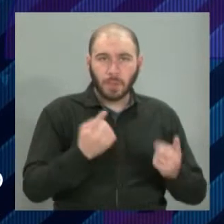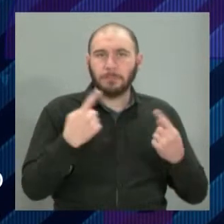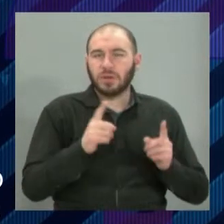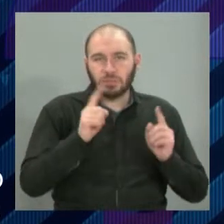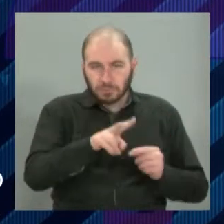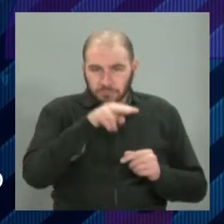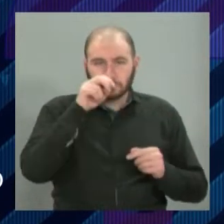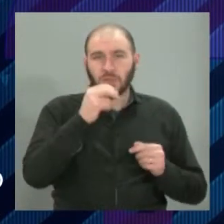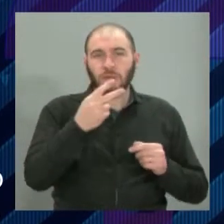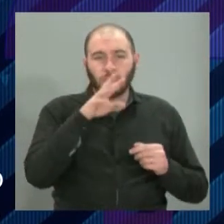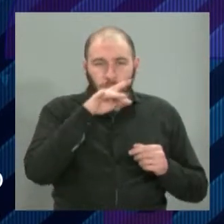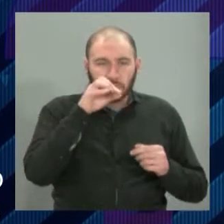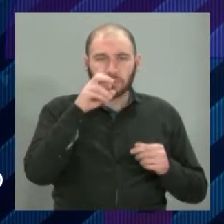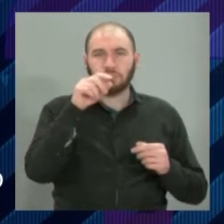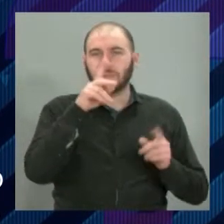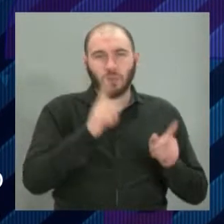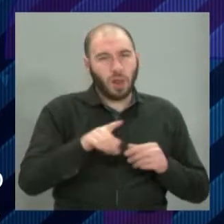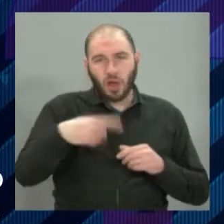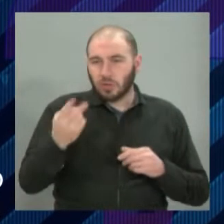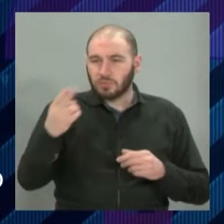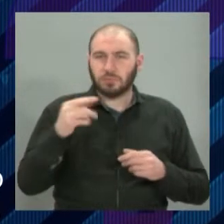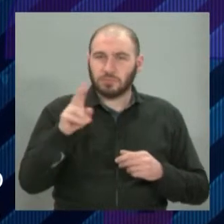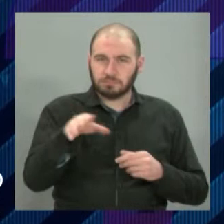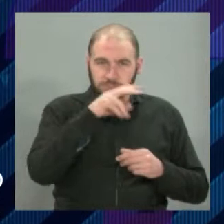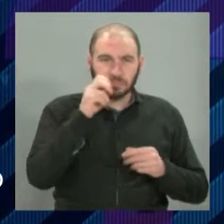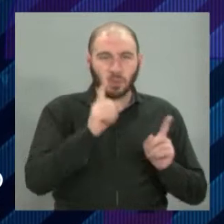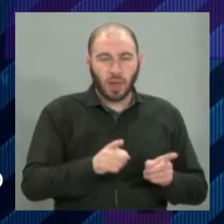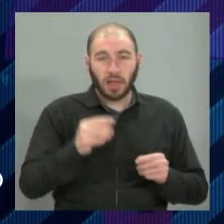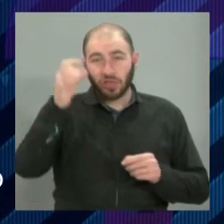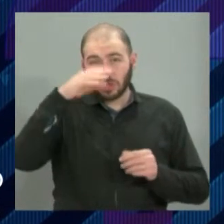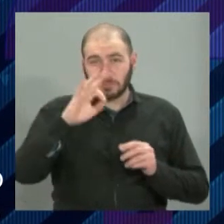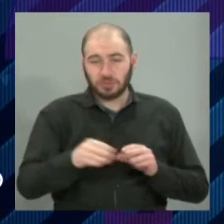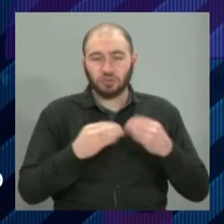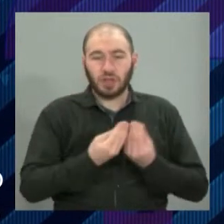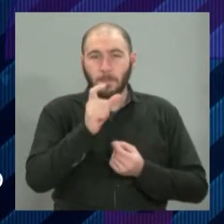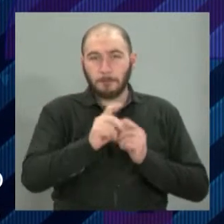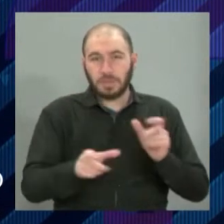que sí respiran el humo de tabaco ajeno. El 12% de las muertes